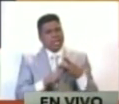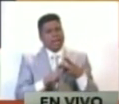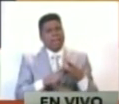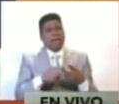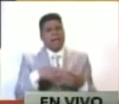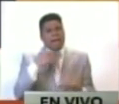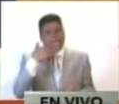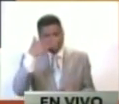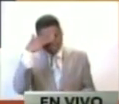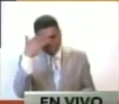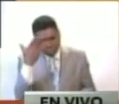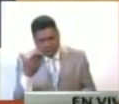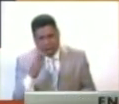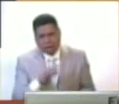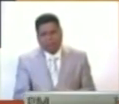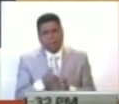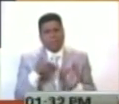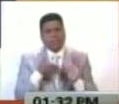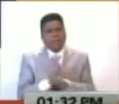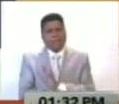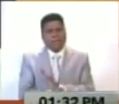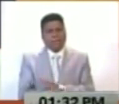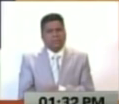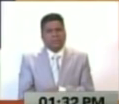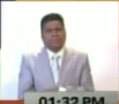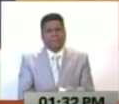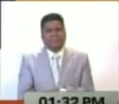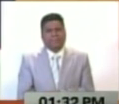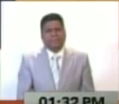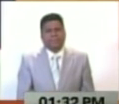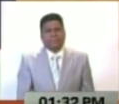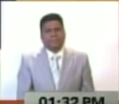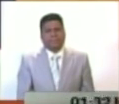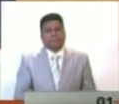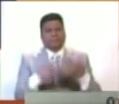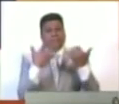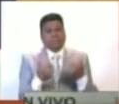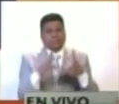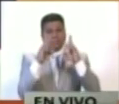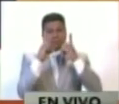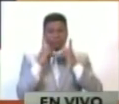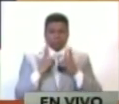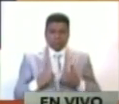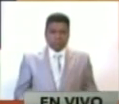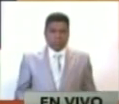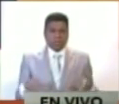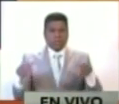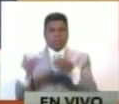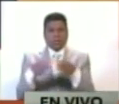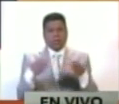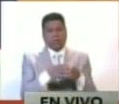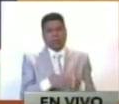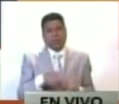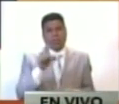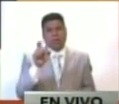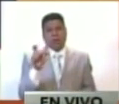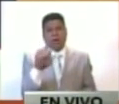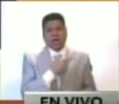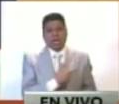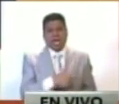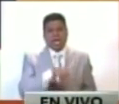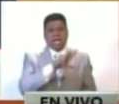¿Cómo hacer que la minual sea un peso ahora con decisiones con el grupo del G77 más China?